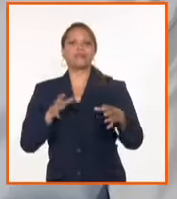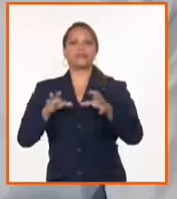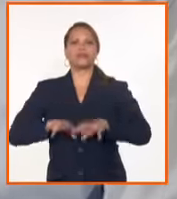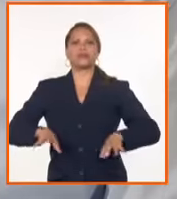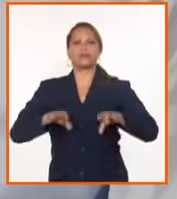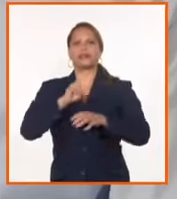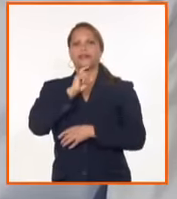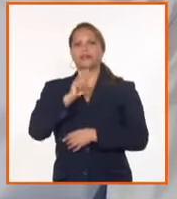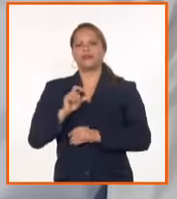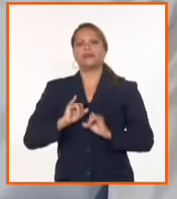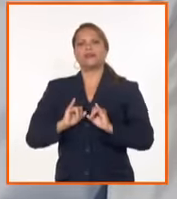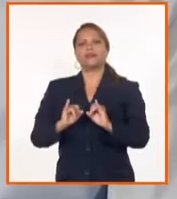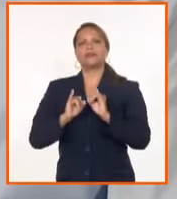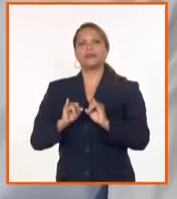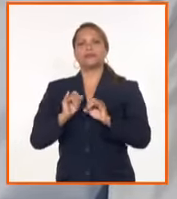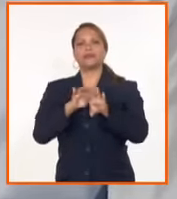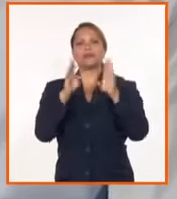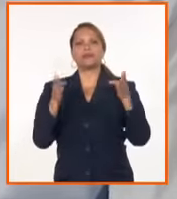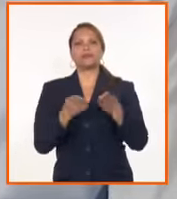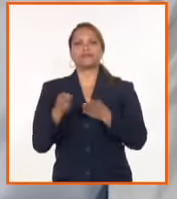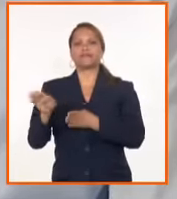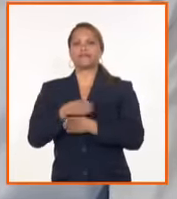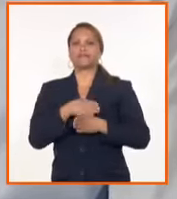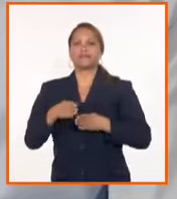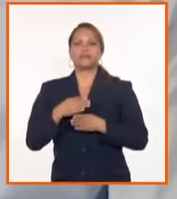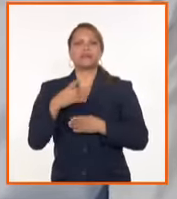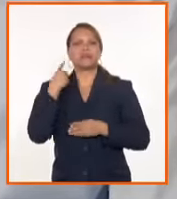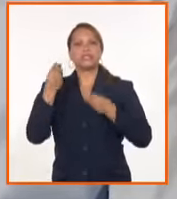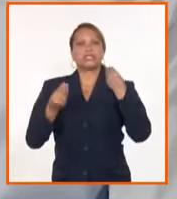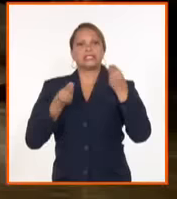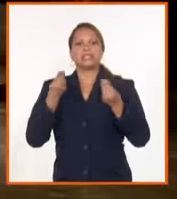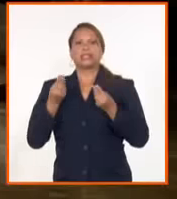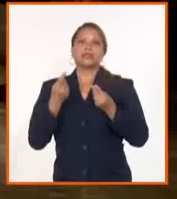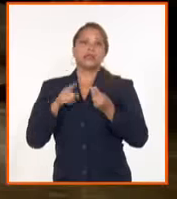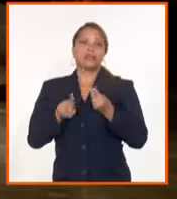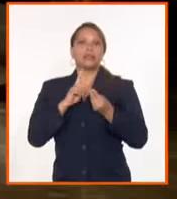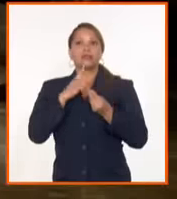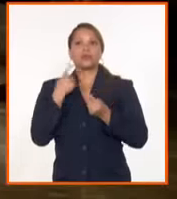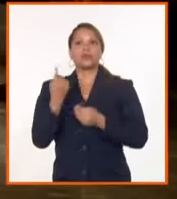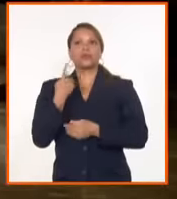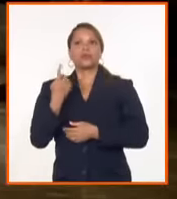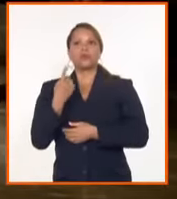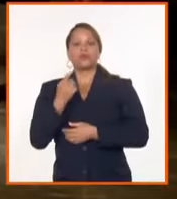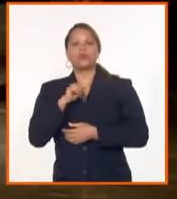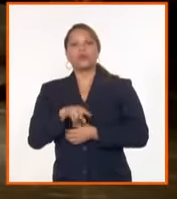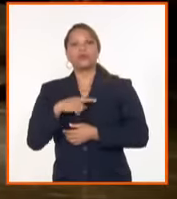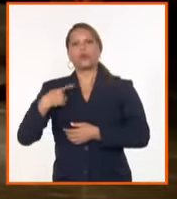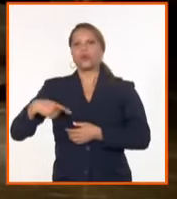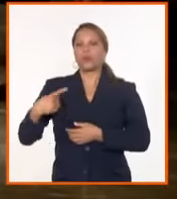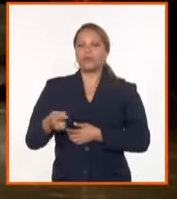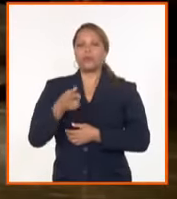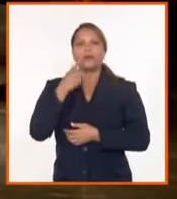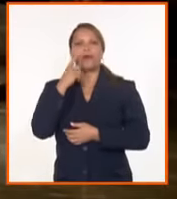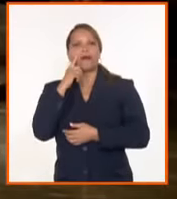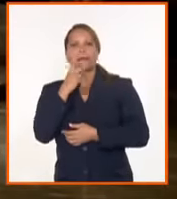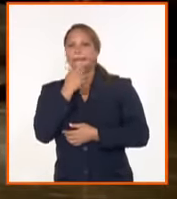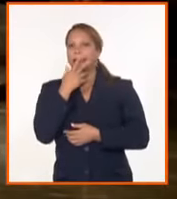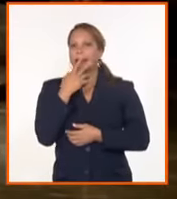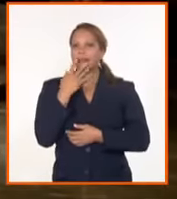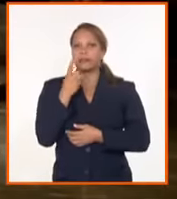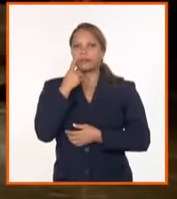noticias en este mundo lleno de incertidumbre y nosotros no vivimos en una burbuja, o sea, uno está constantemente al tanto de lo que está pasando en el